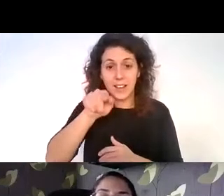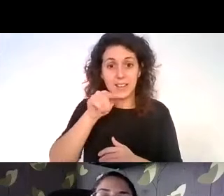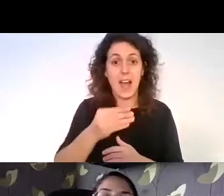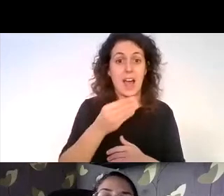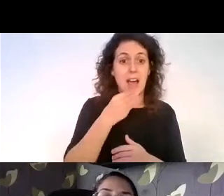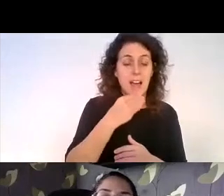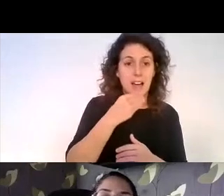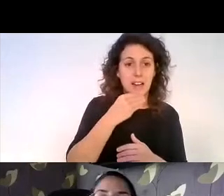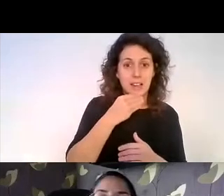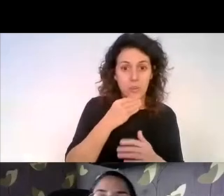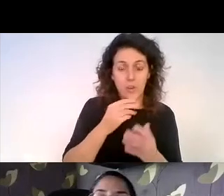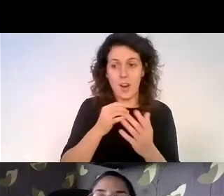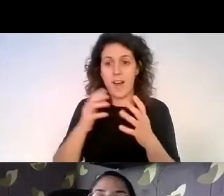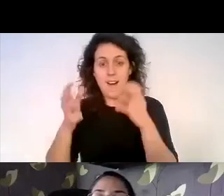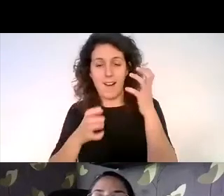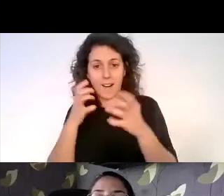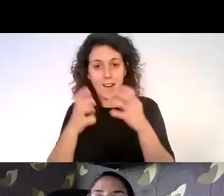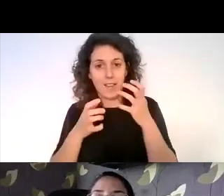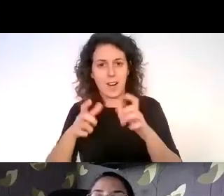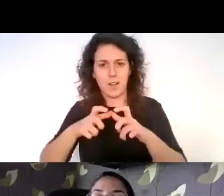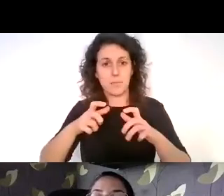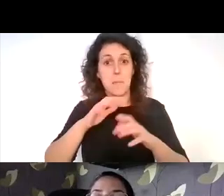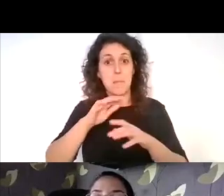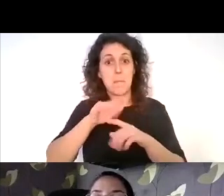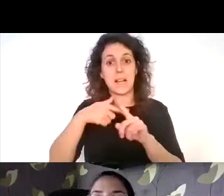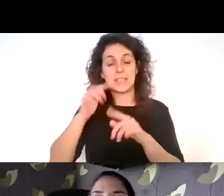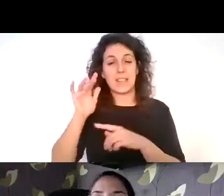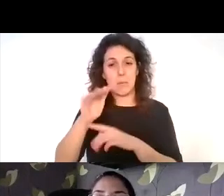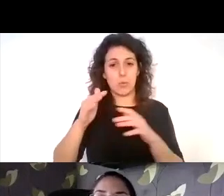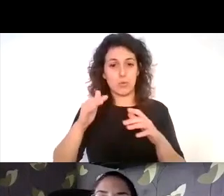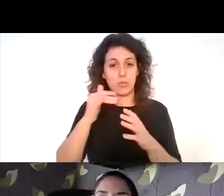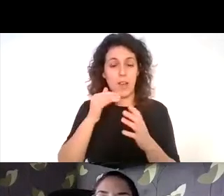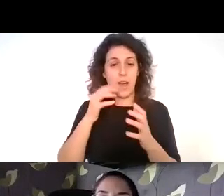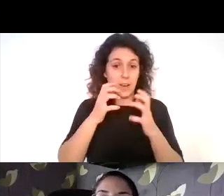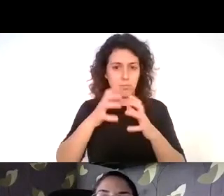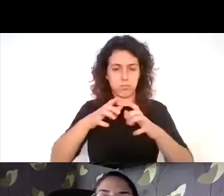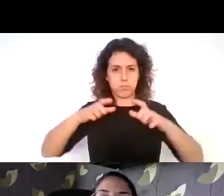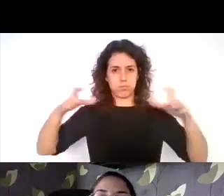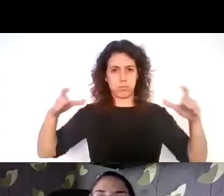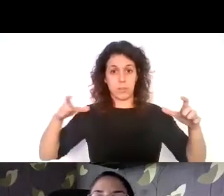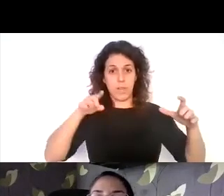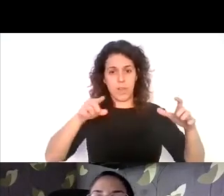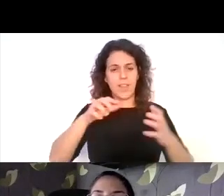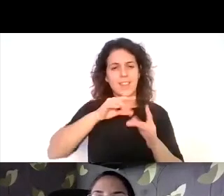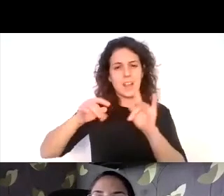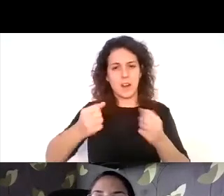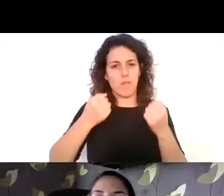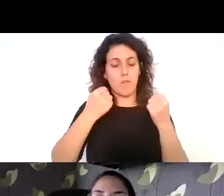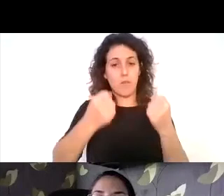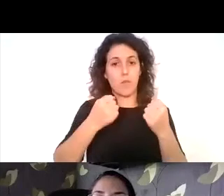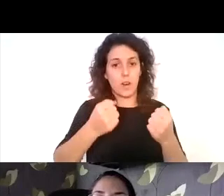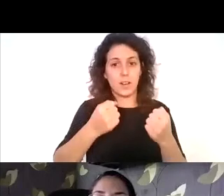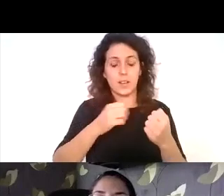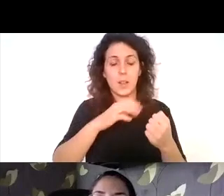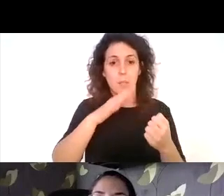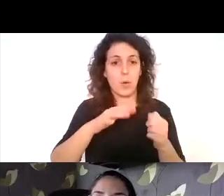con hermosos prados verdes y extensos campos agrícolas. Son una tierra fértil debido a la altura y a las propiedades que contiene la tierra por su